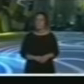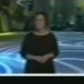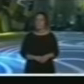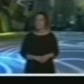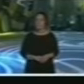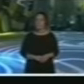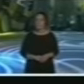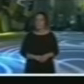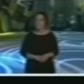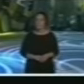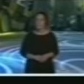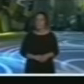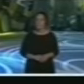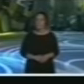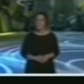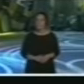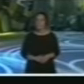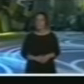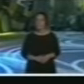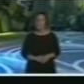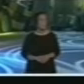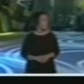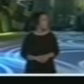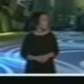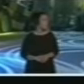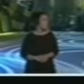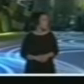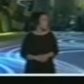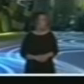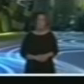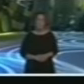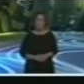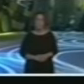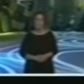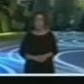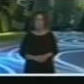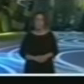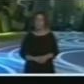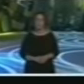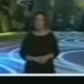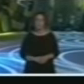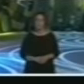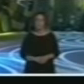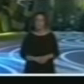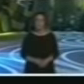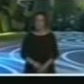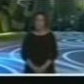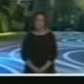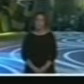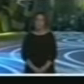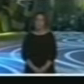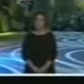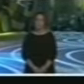todos. Hay un grupo de costureras que trabajan para la murga y también para la murga adulta, para los bambones, pero entre todos los padres y madres, incluso